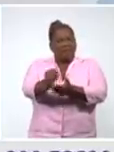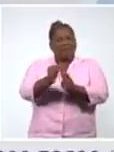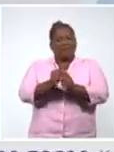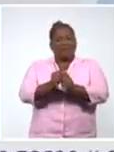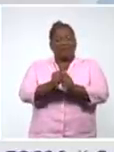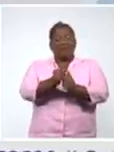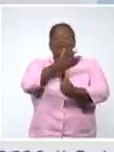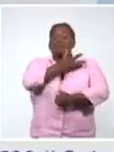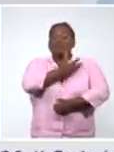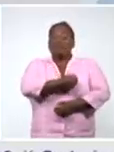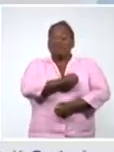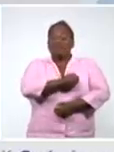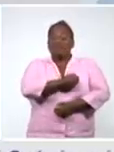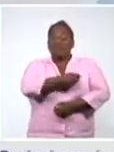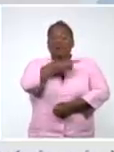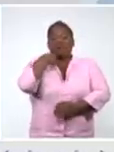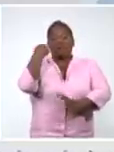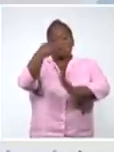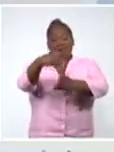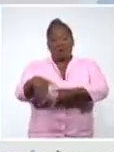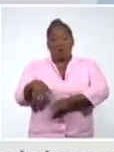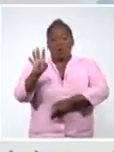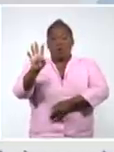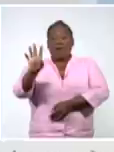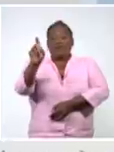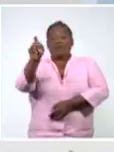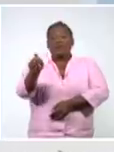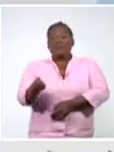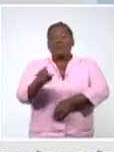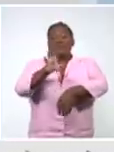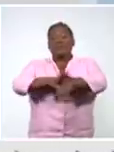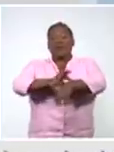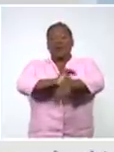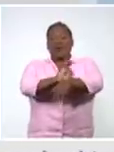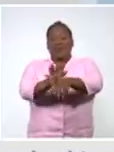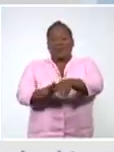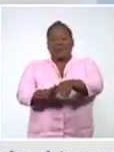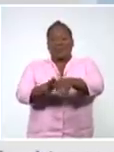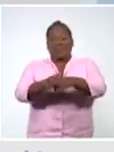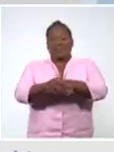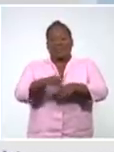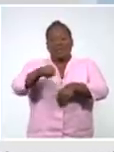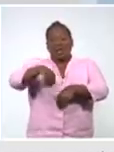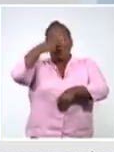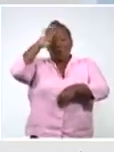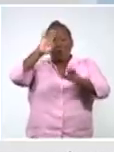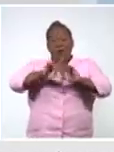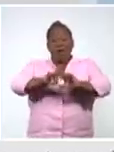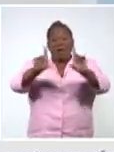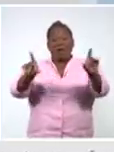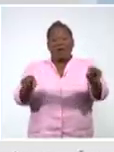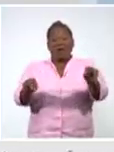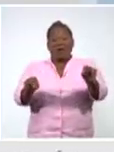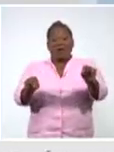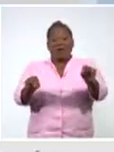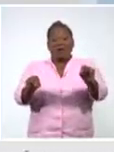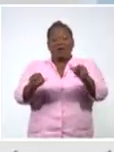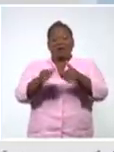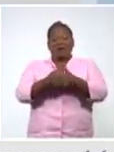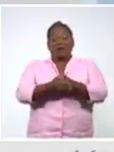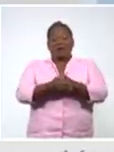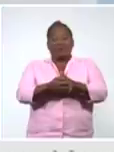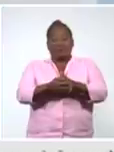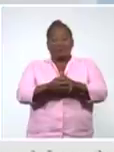Lamentamos al inicio el fallecimiento de 4 personas con COVID-19 en nuestro país y con esas ya